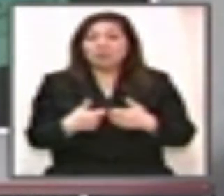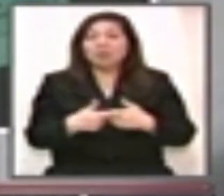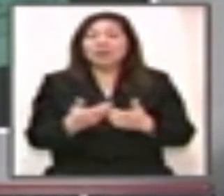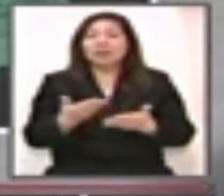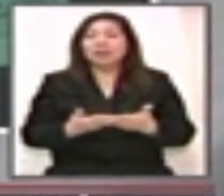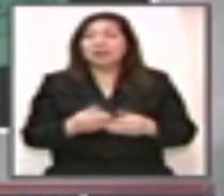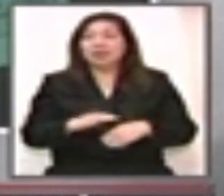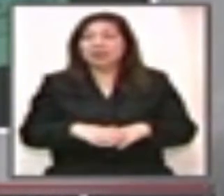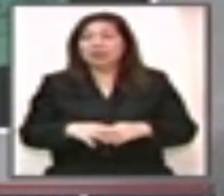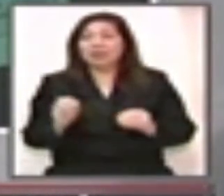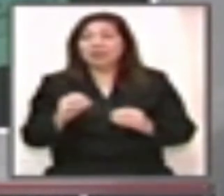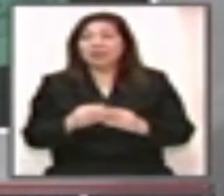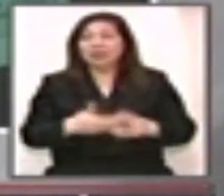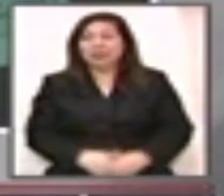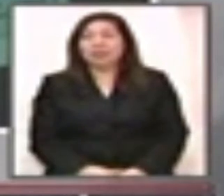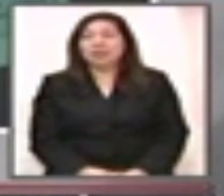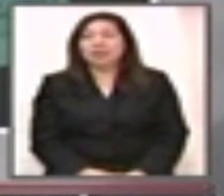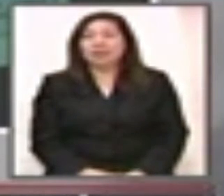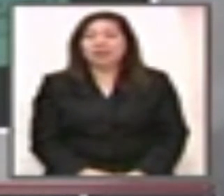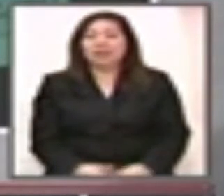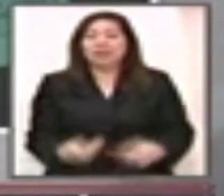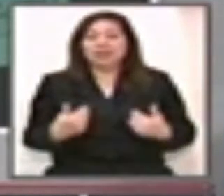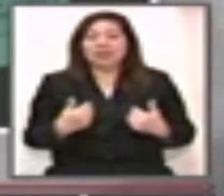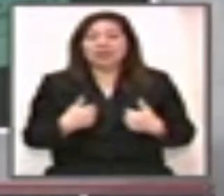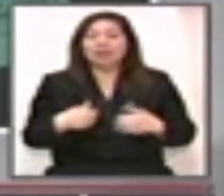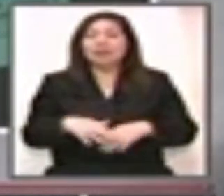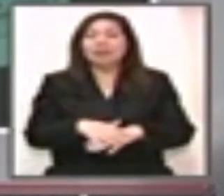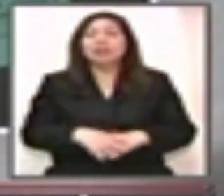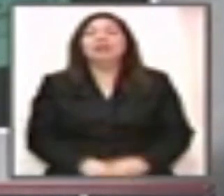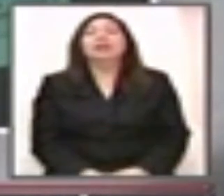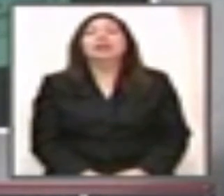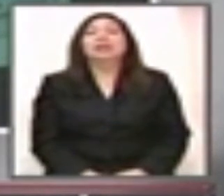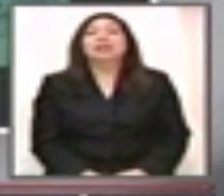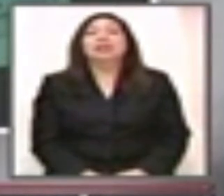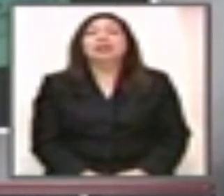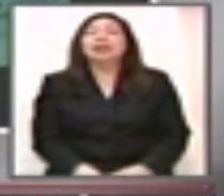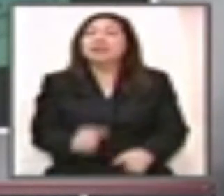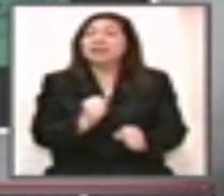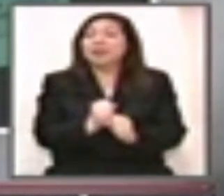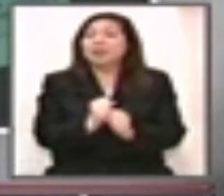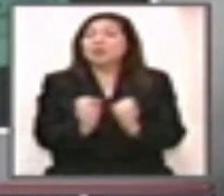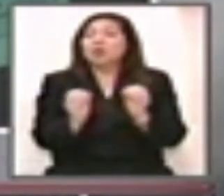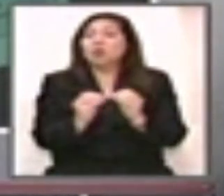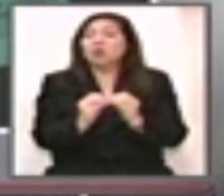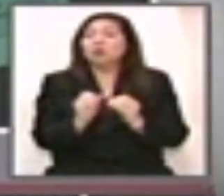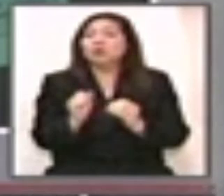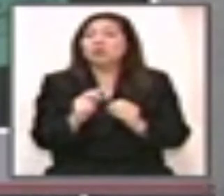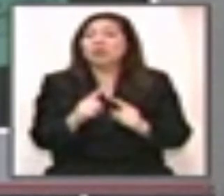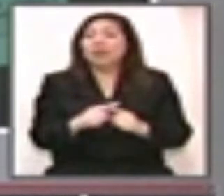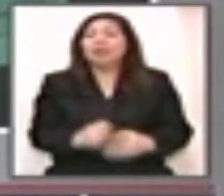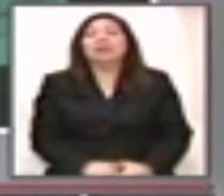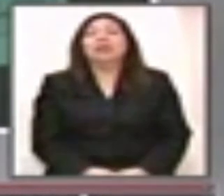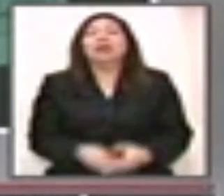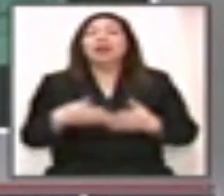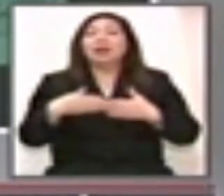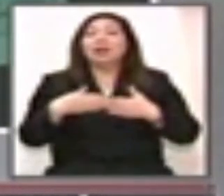permiten agilizar los procedimientos. Tenemos también que estamos gestionando en trabajo con SUNAT, procesos